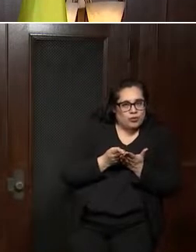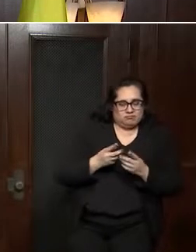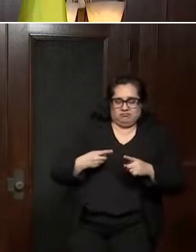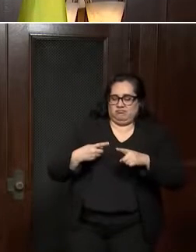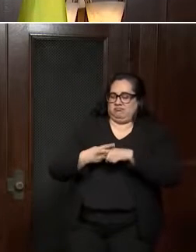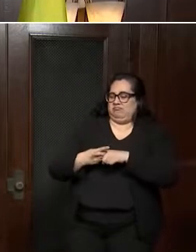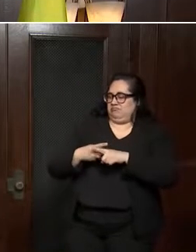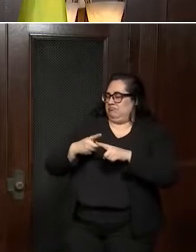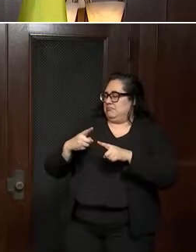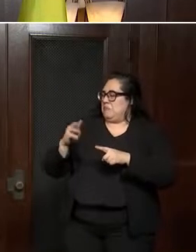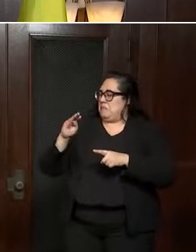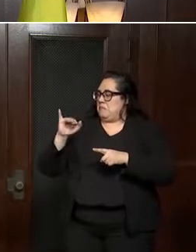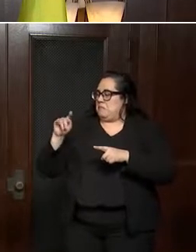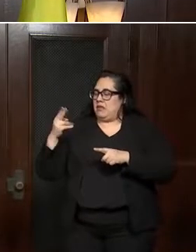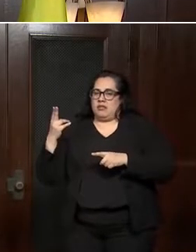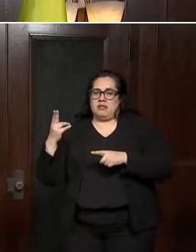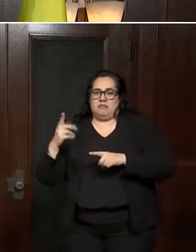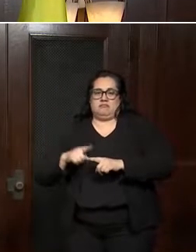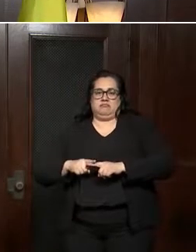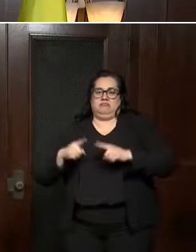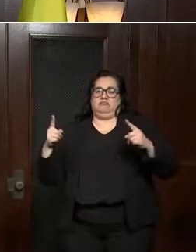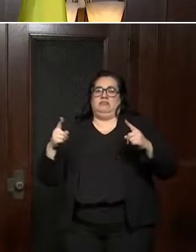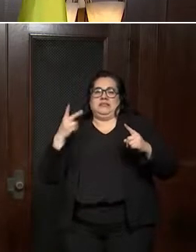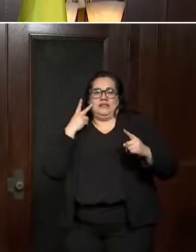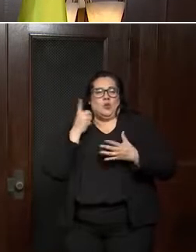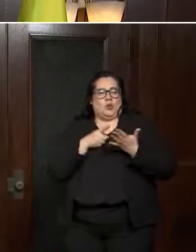mitos sobre el coronavirus en